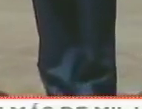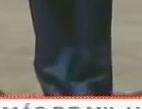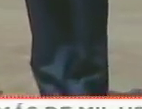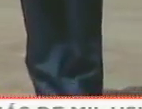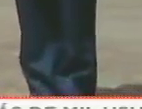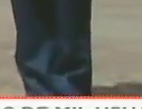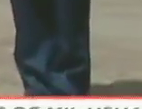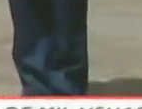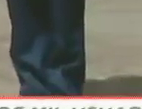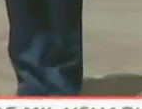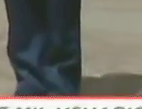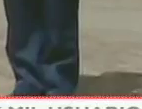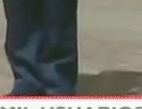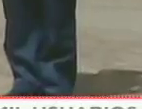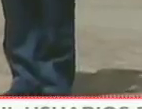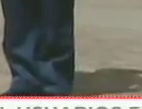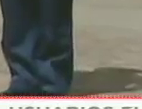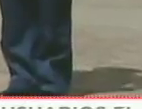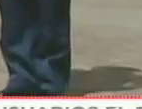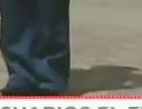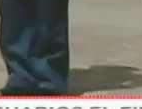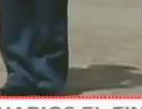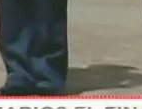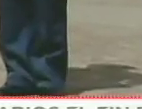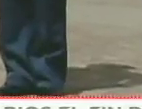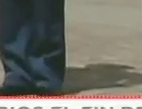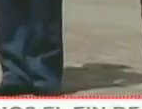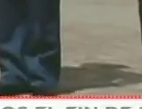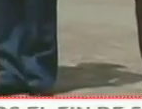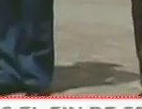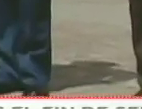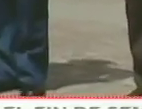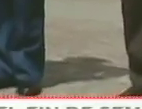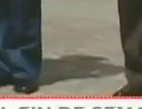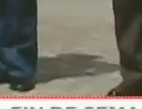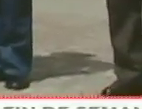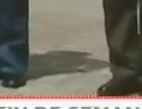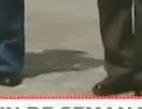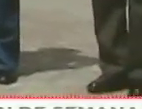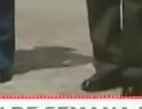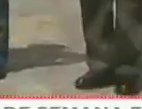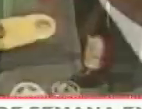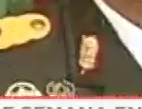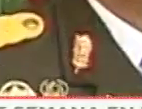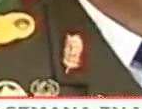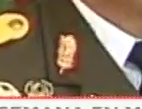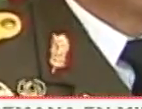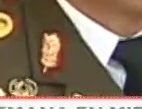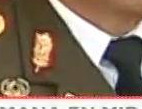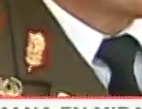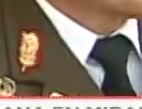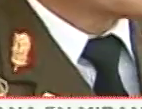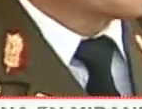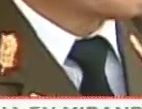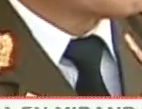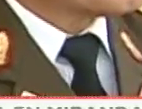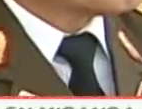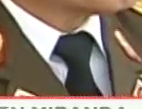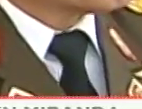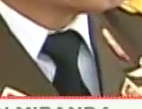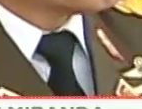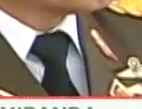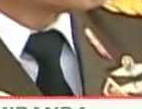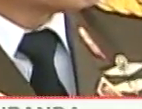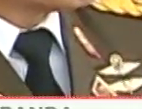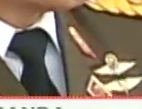Humberto Enrique Núñez Hernández, comandante de la Zona Operativa de Defensa Integral número 62 Bolívar. El ciudadano contralmirante